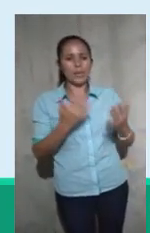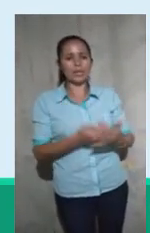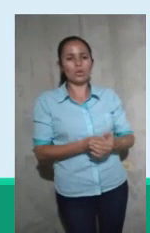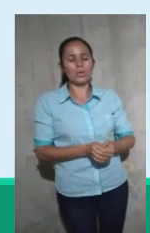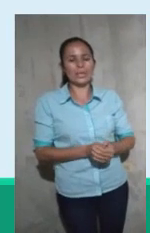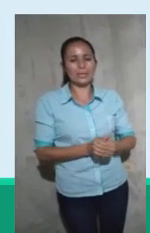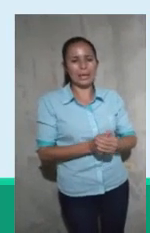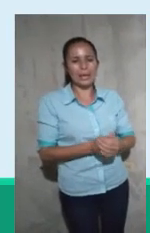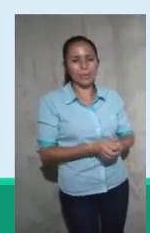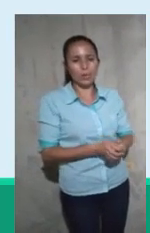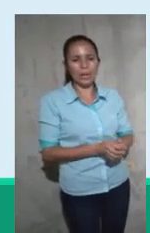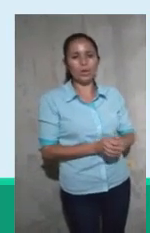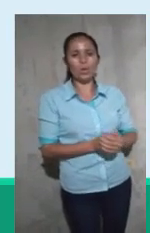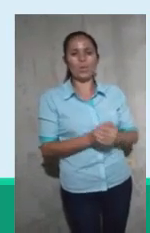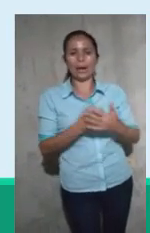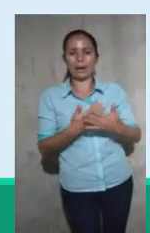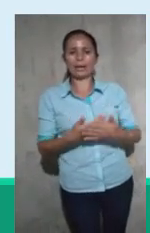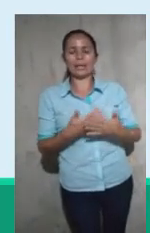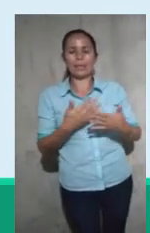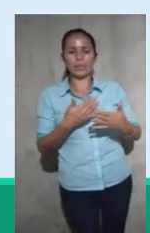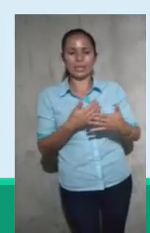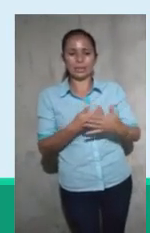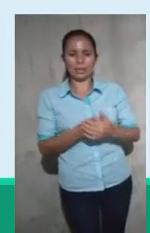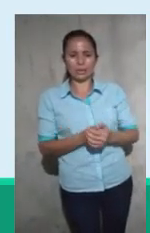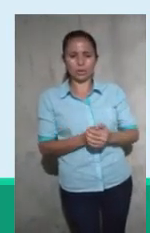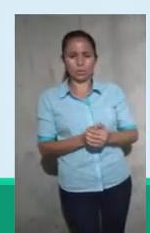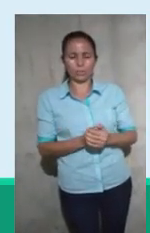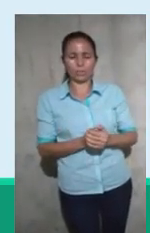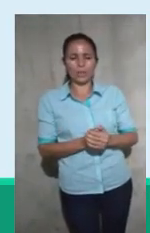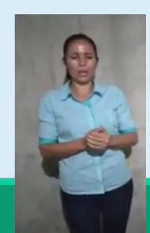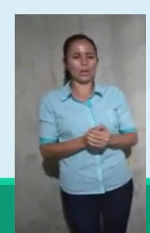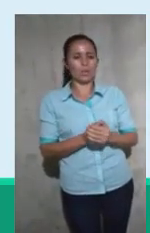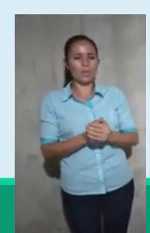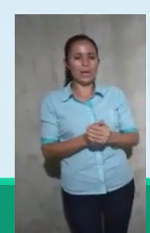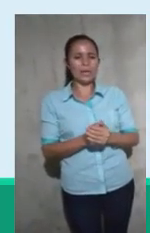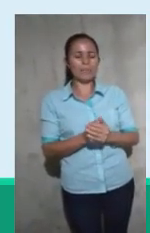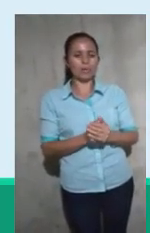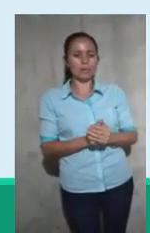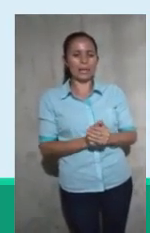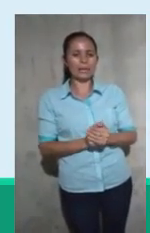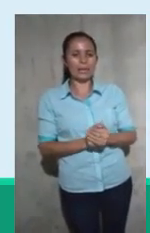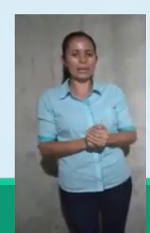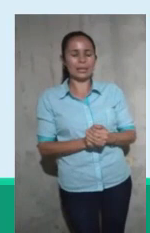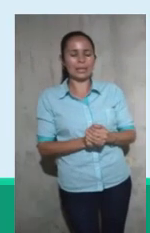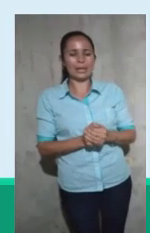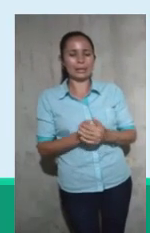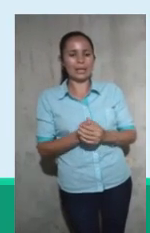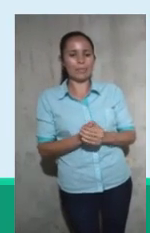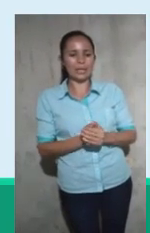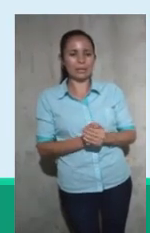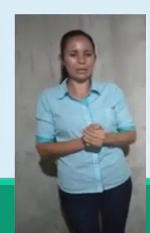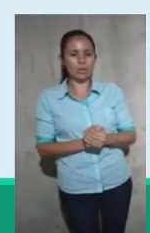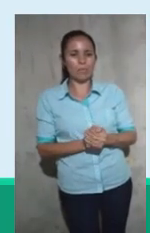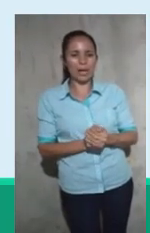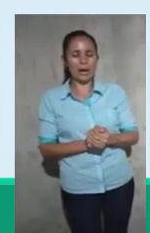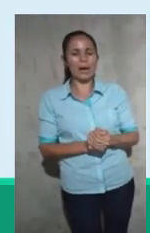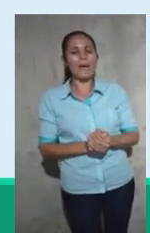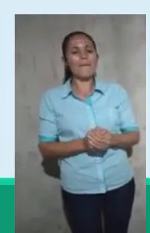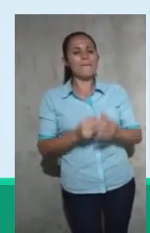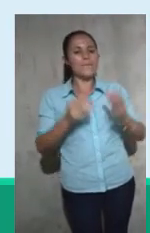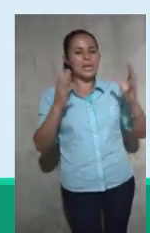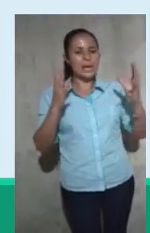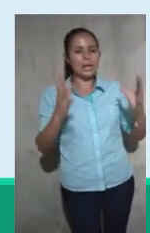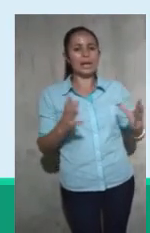al momento que se está elaborando una carta de presentación. Algo bien importante que esa carta de presentación